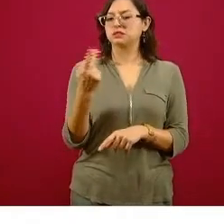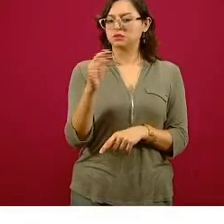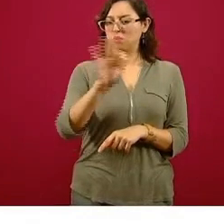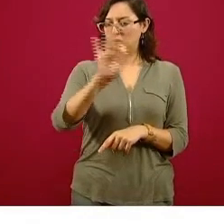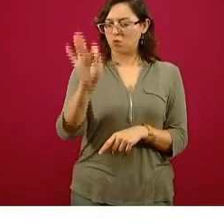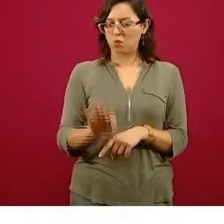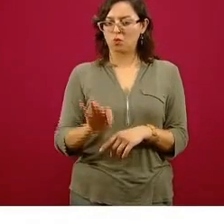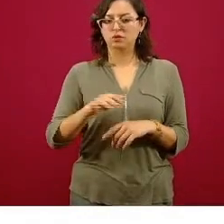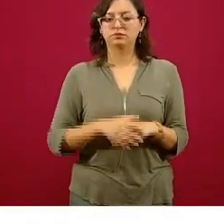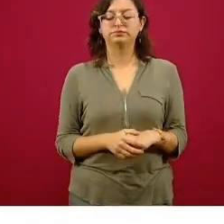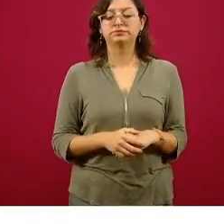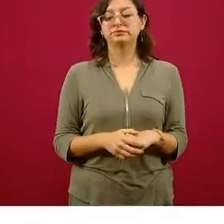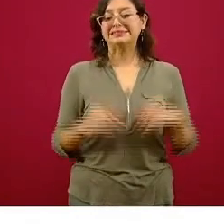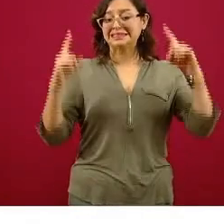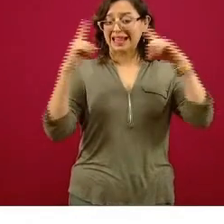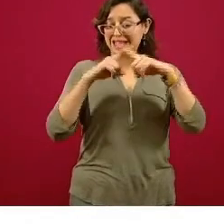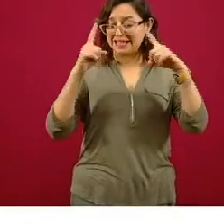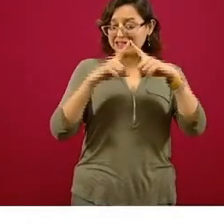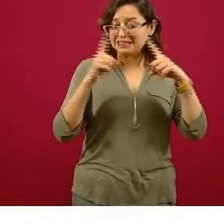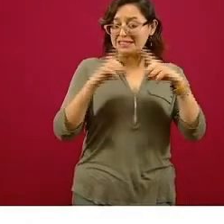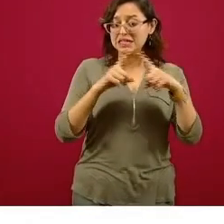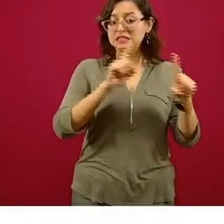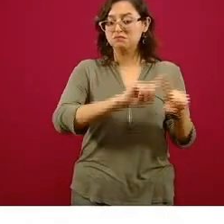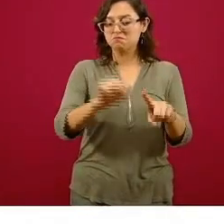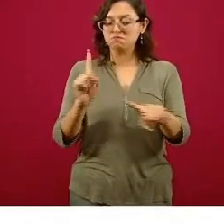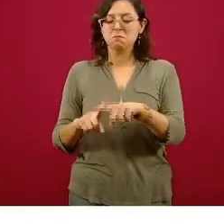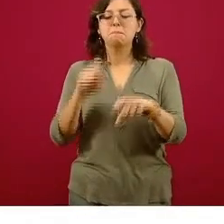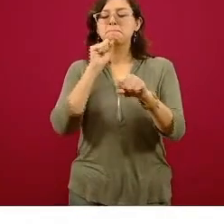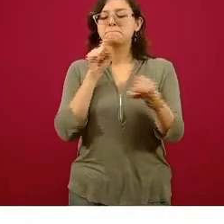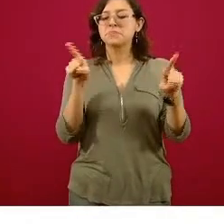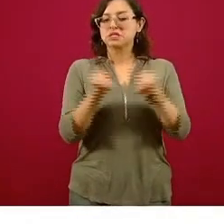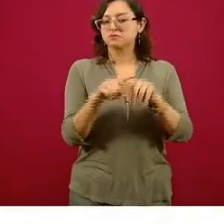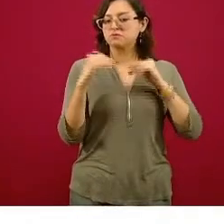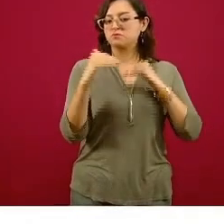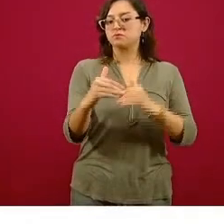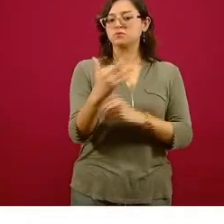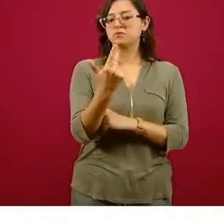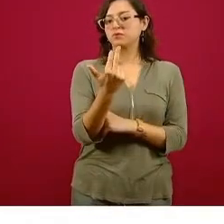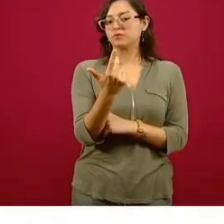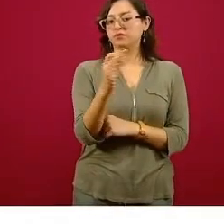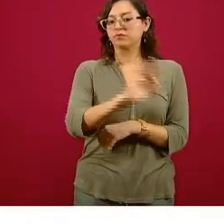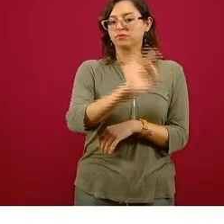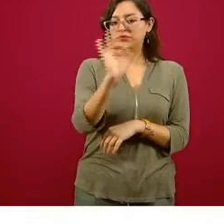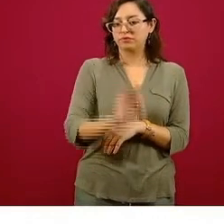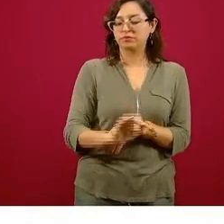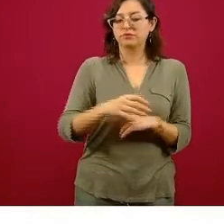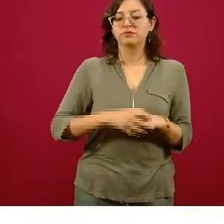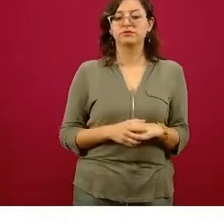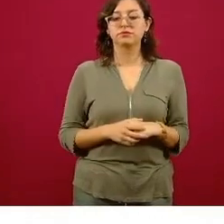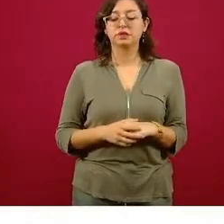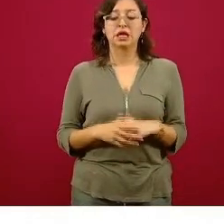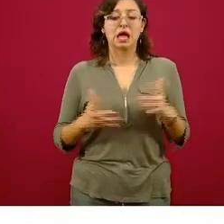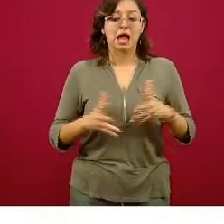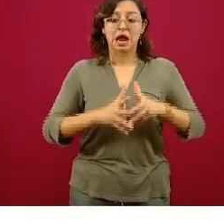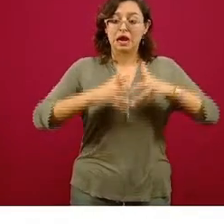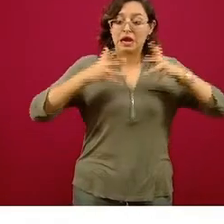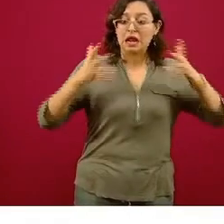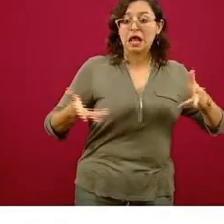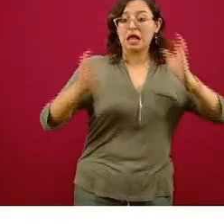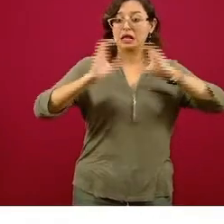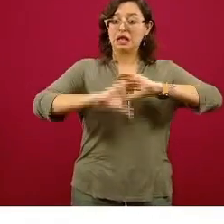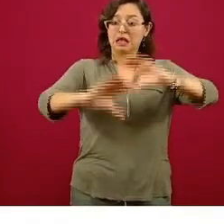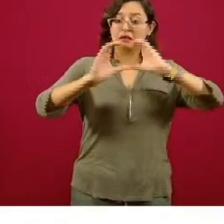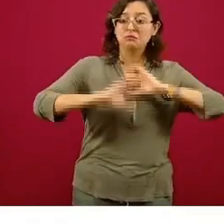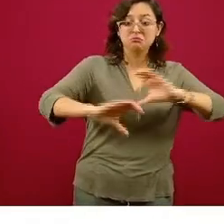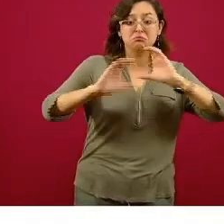espacios o áreas de culto, un aforo del 25%, y lo que serían eventos masivos como conciertos, por ejemplo,